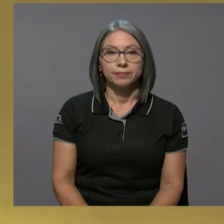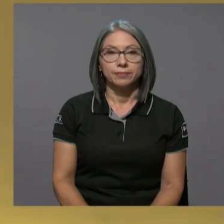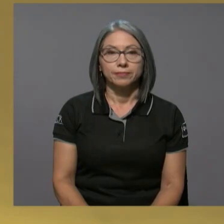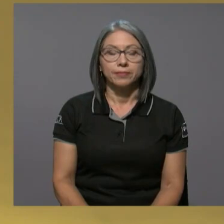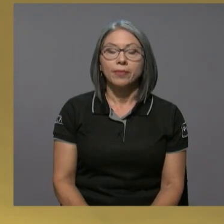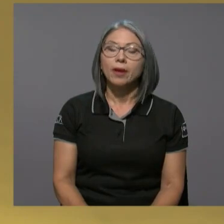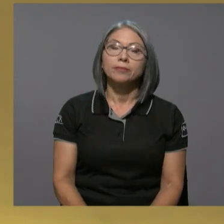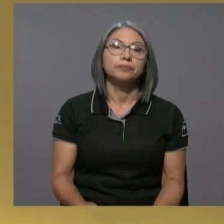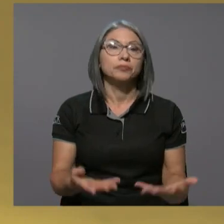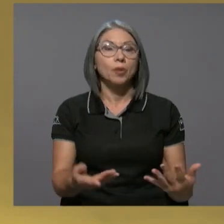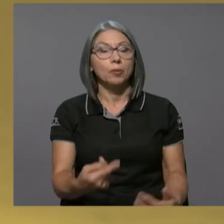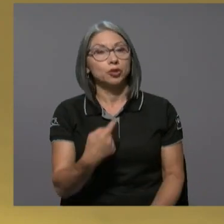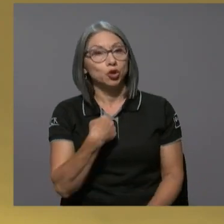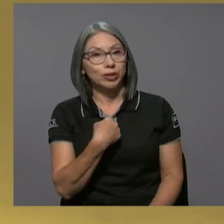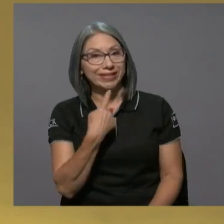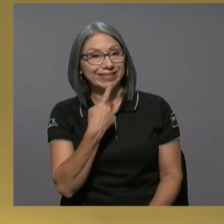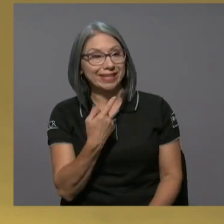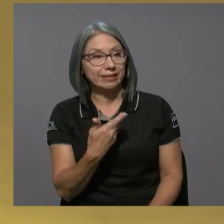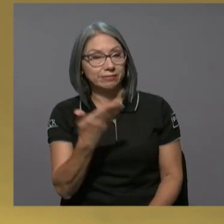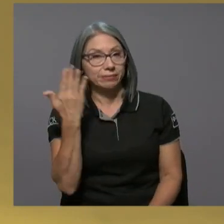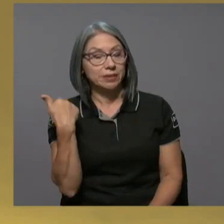Yo decía que don Miguel